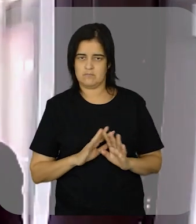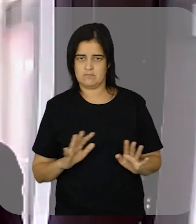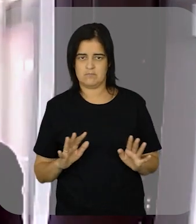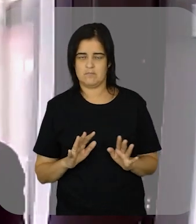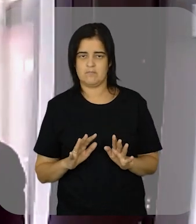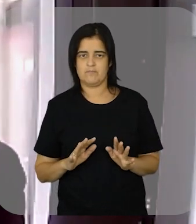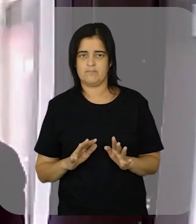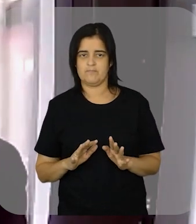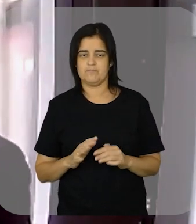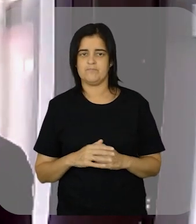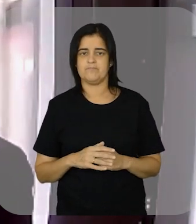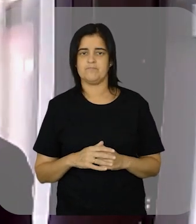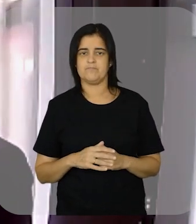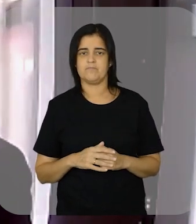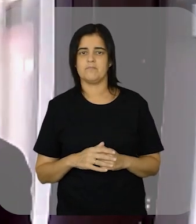parece que